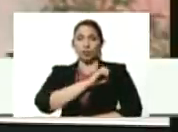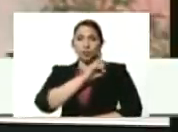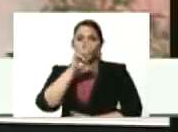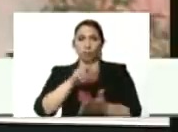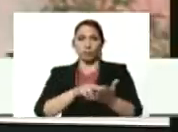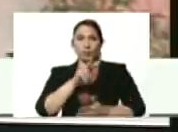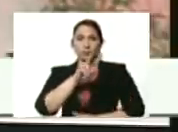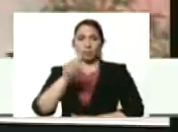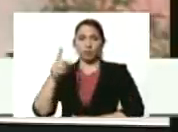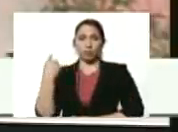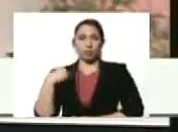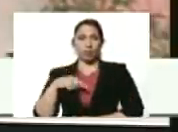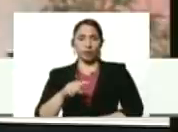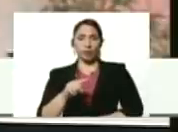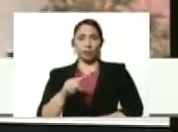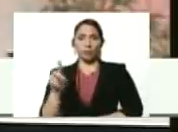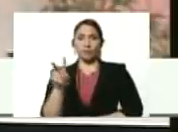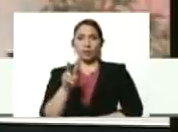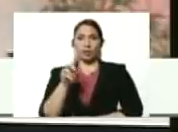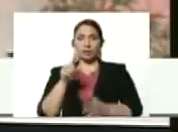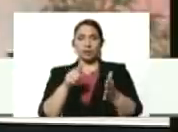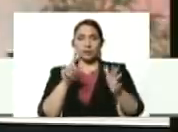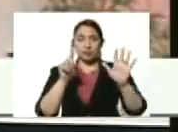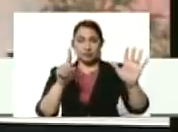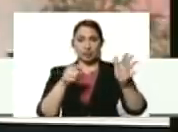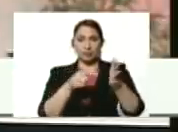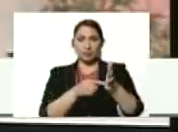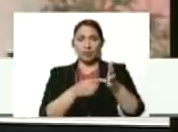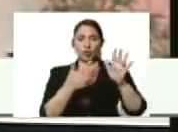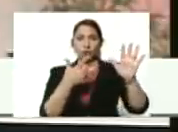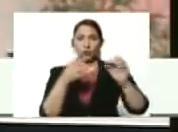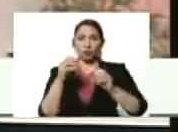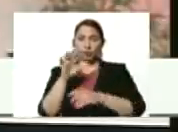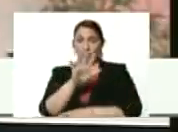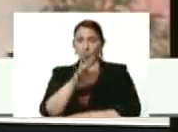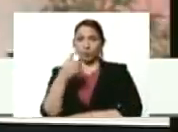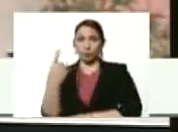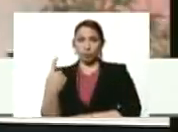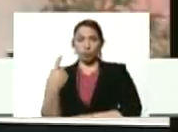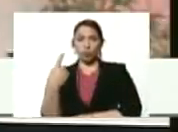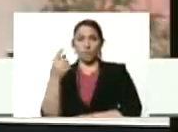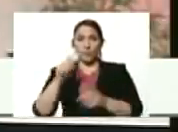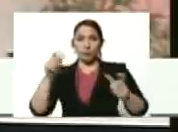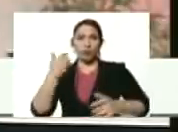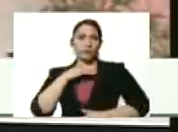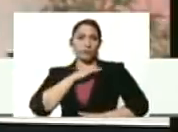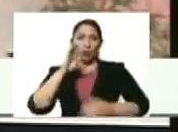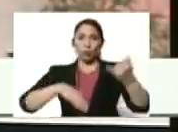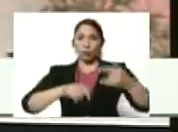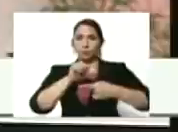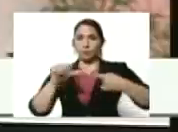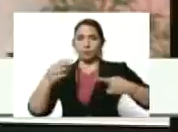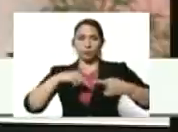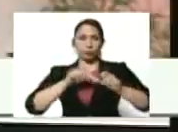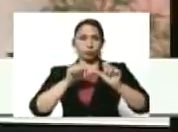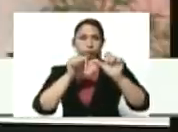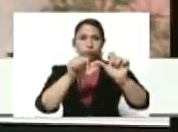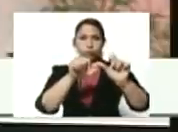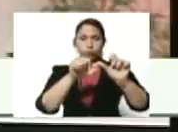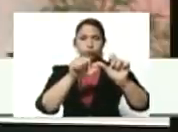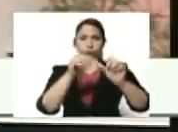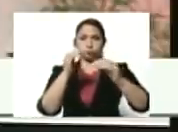2021 tenemos en Venezuela 6.851 casos activos. En la última semana hemos mantenido un promedio de